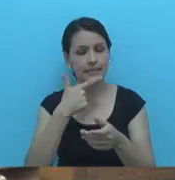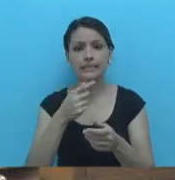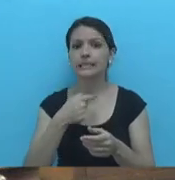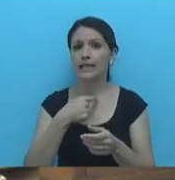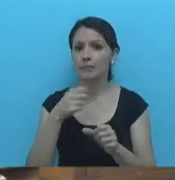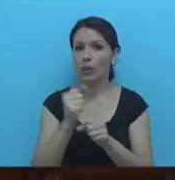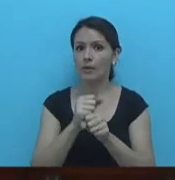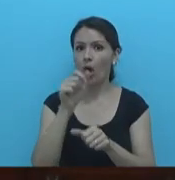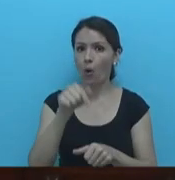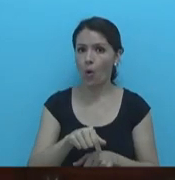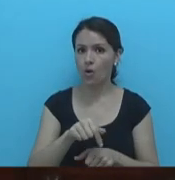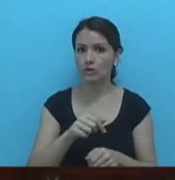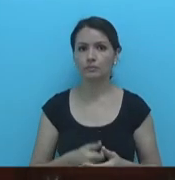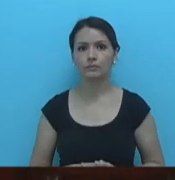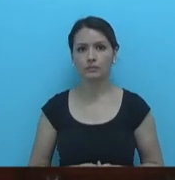tablas.